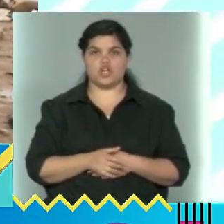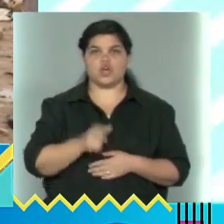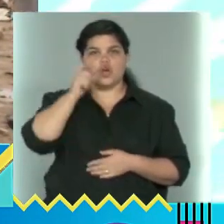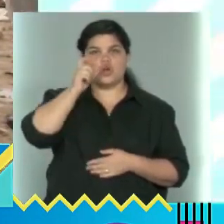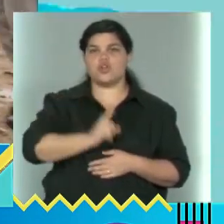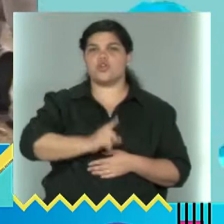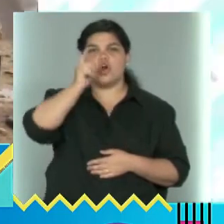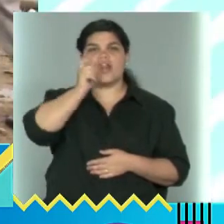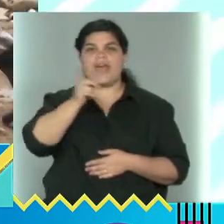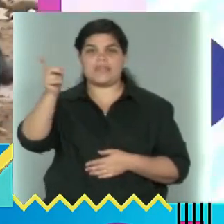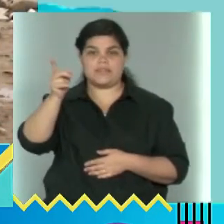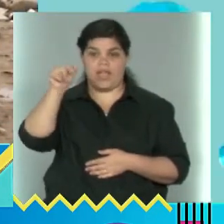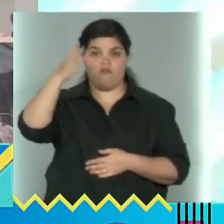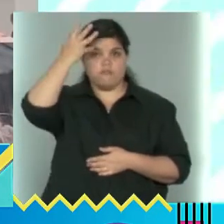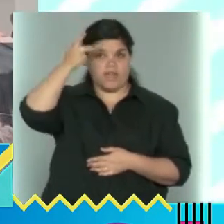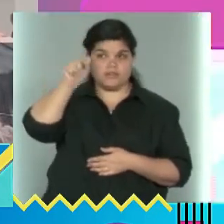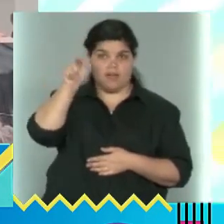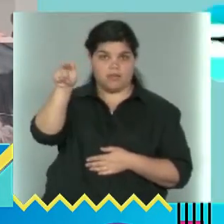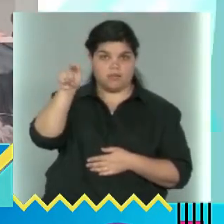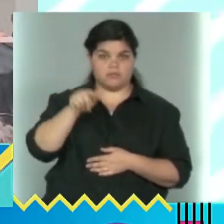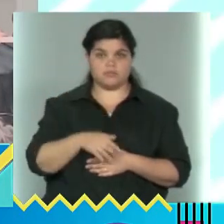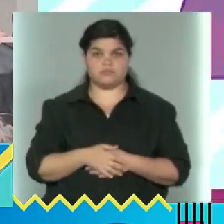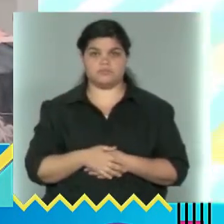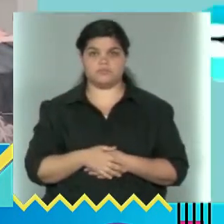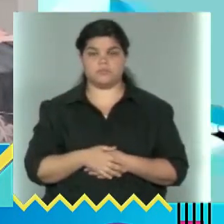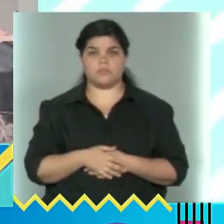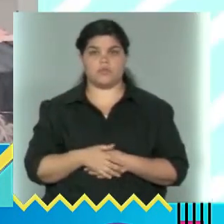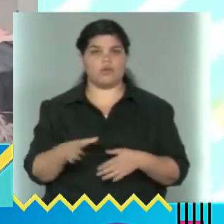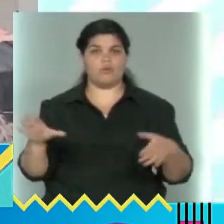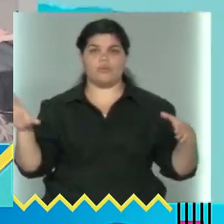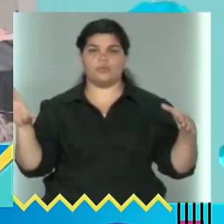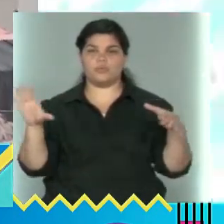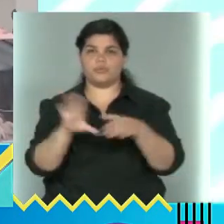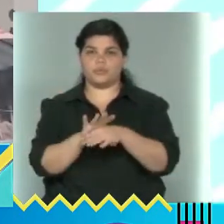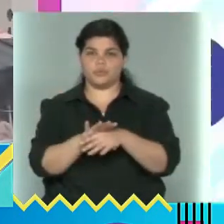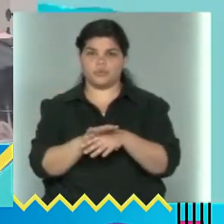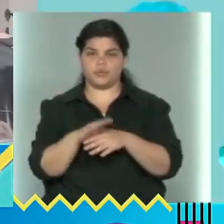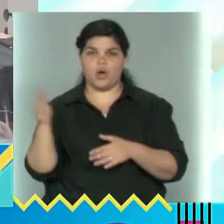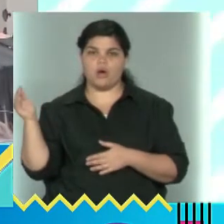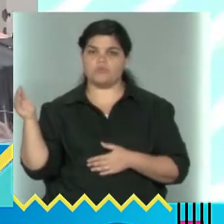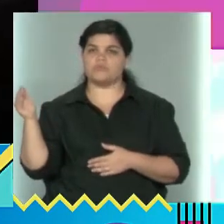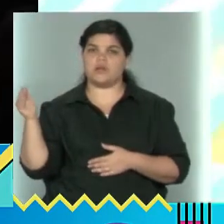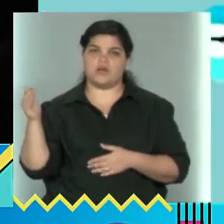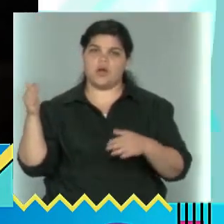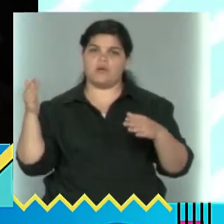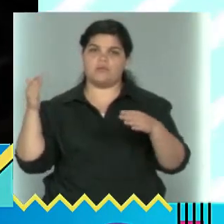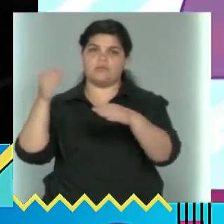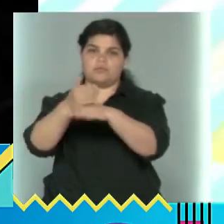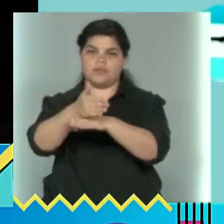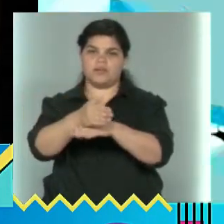noroeste de Francia, en el cruce justo hacia